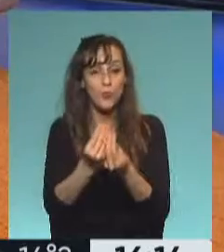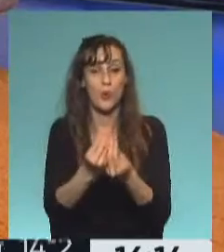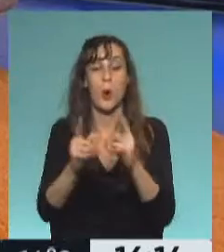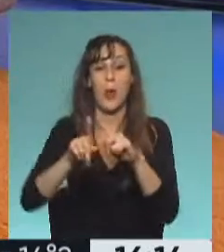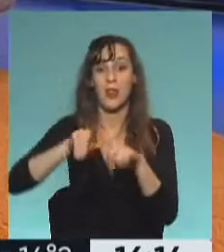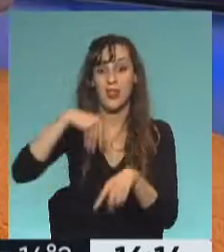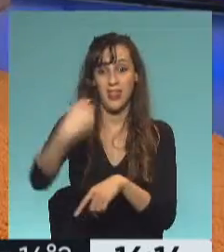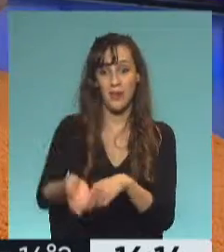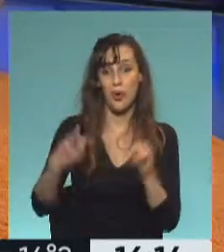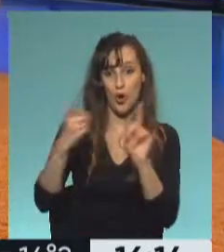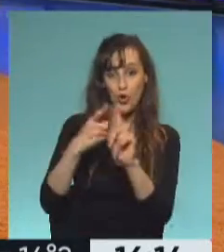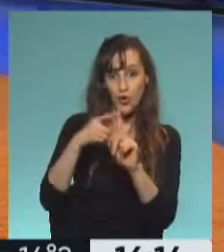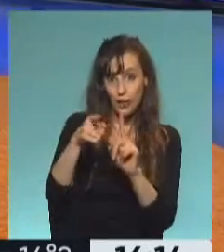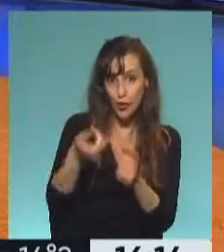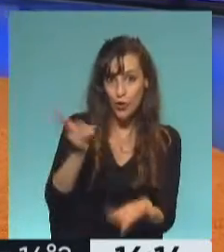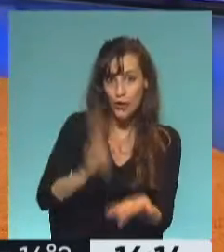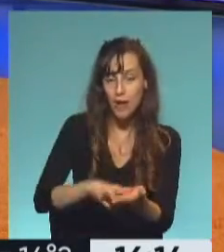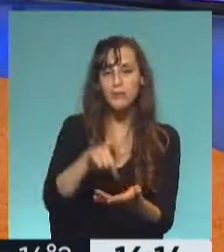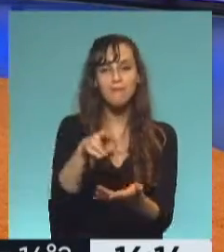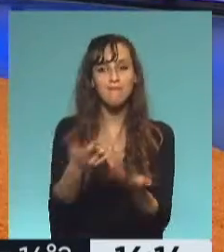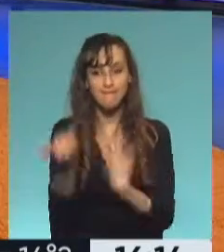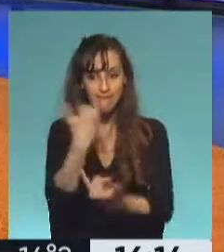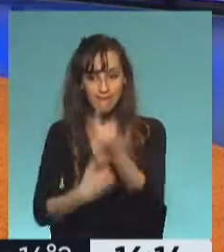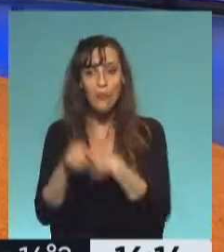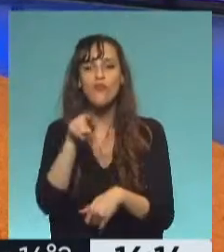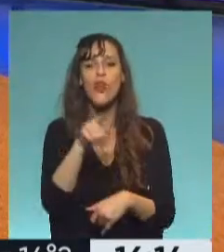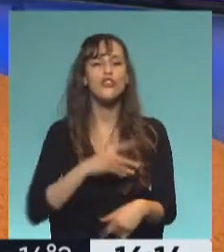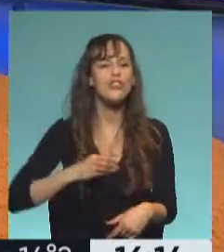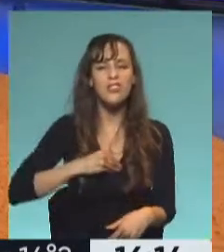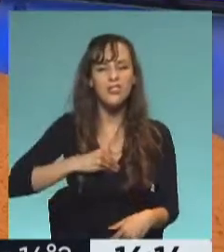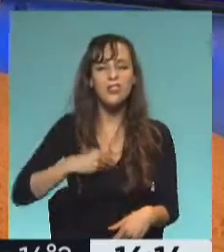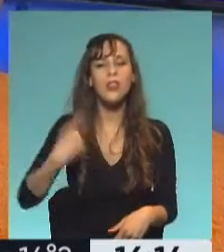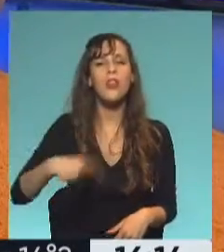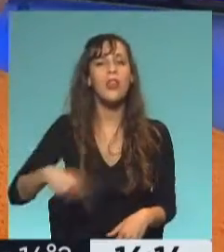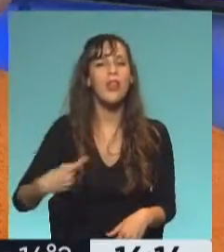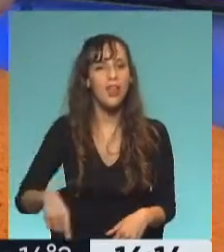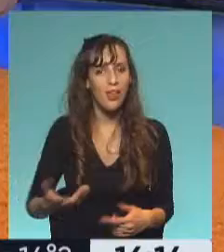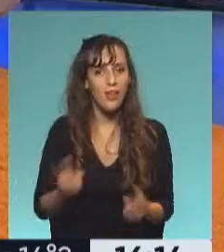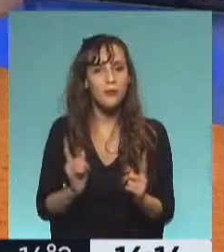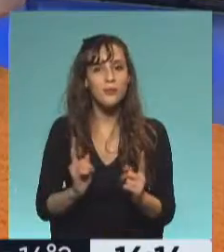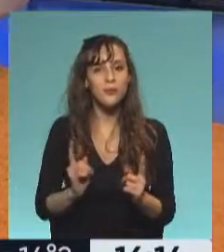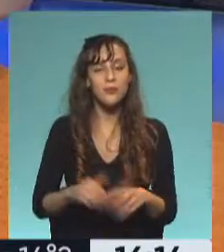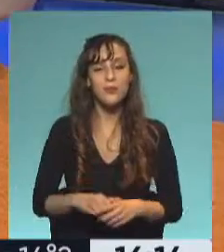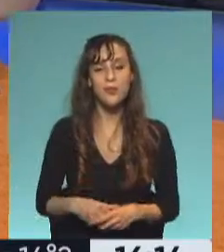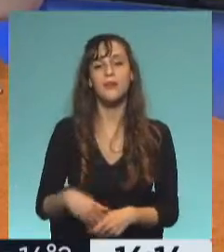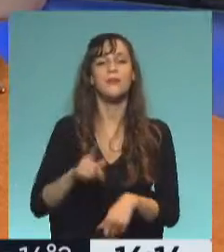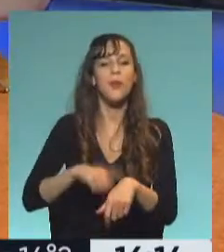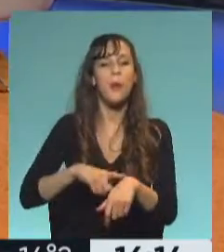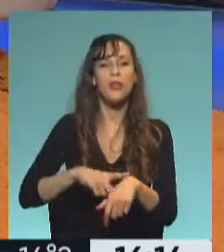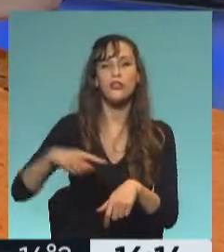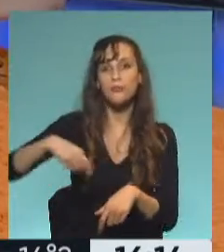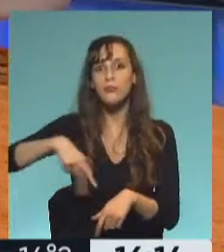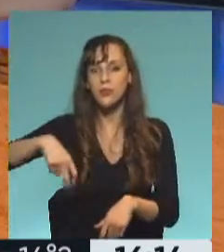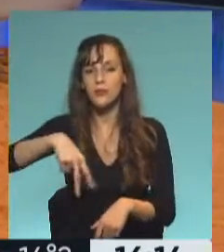salida, Paulita, ¿te parece que nos cuentes tus sensaciones, que nos lleves a recorrer y que podamos